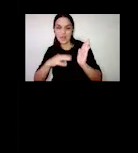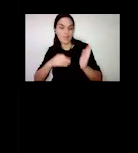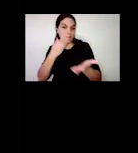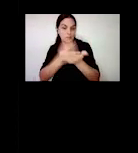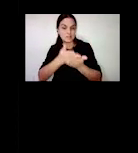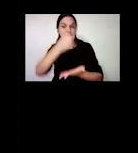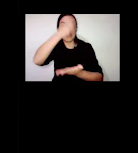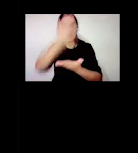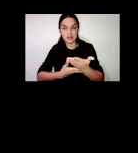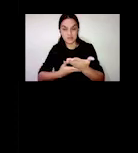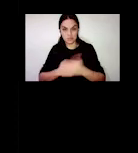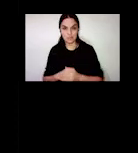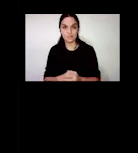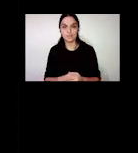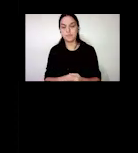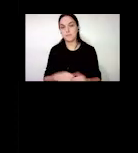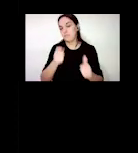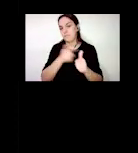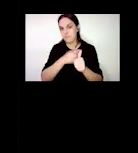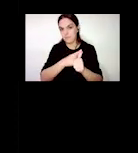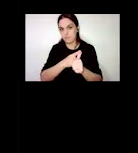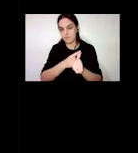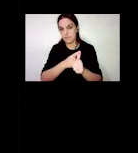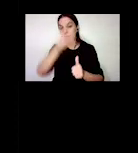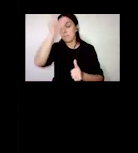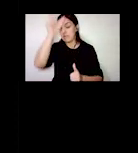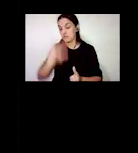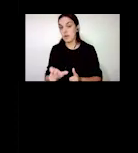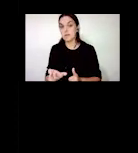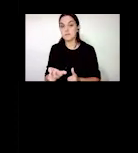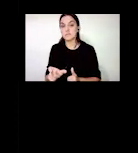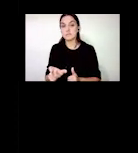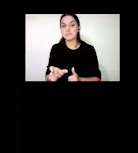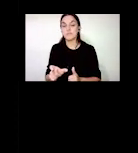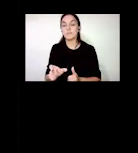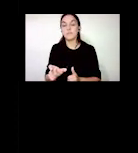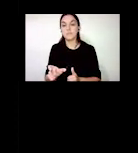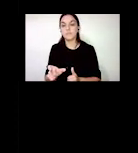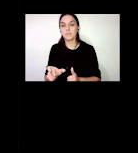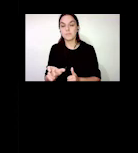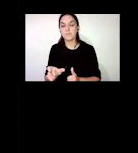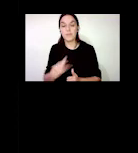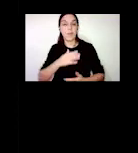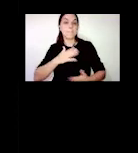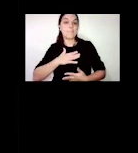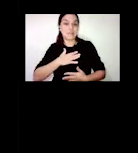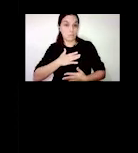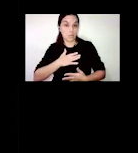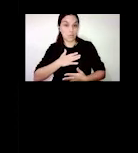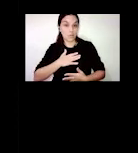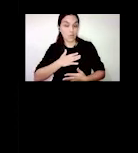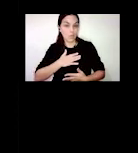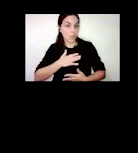jurada. Por un lado vamos a tener aquellos sujetos que su patrimonio supere la suma de